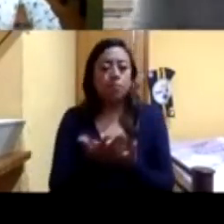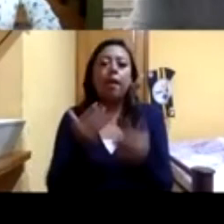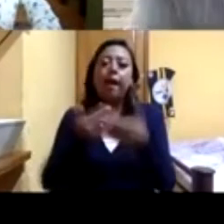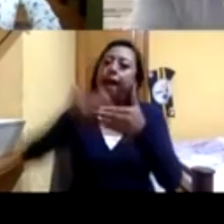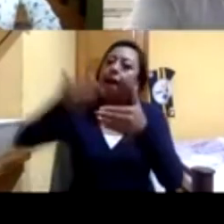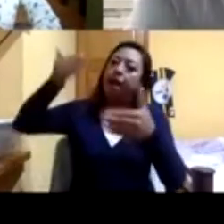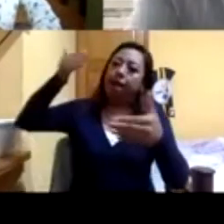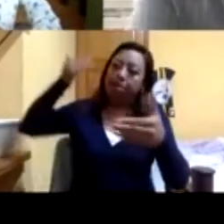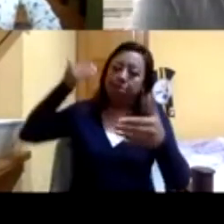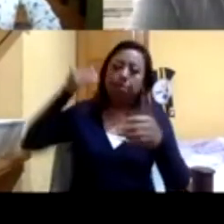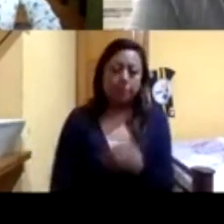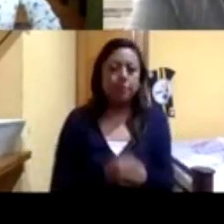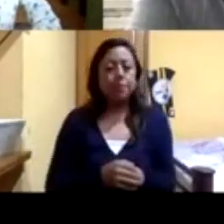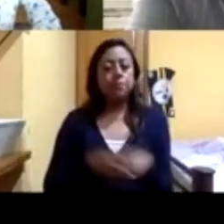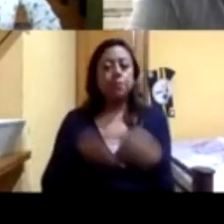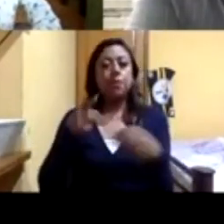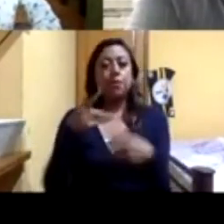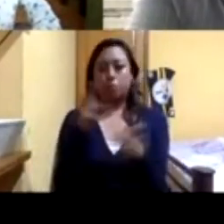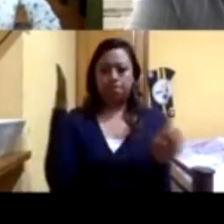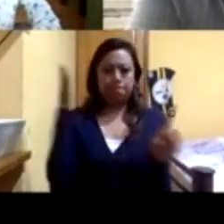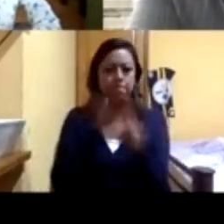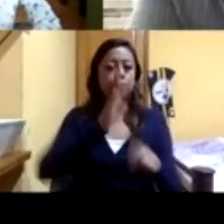concreto del actual